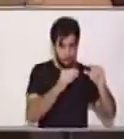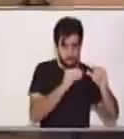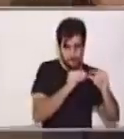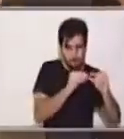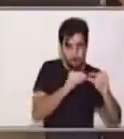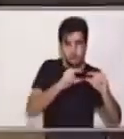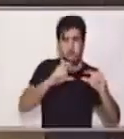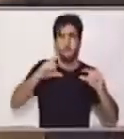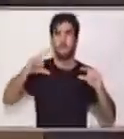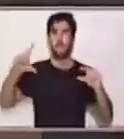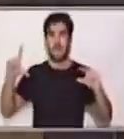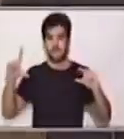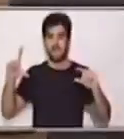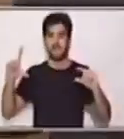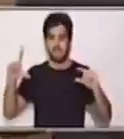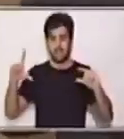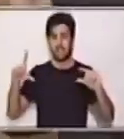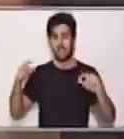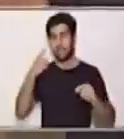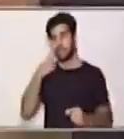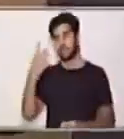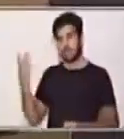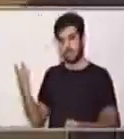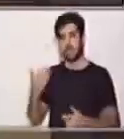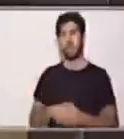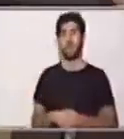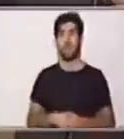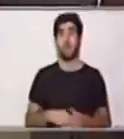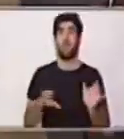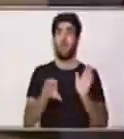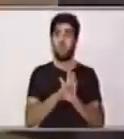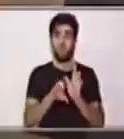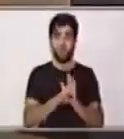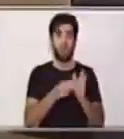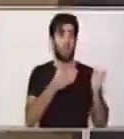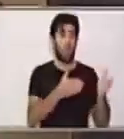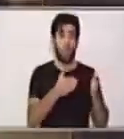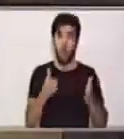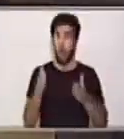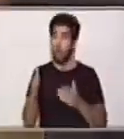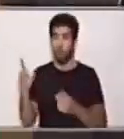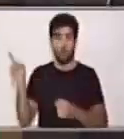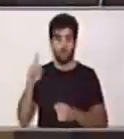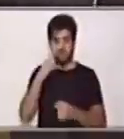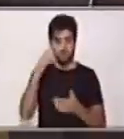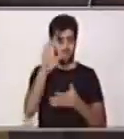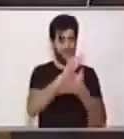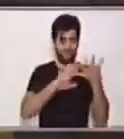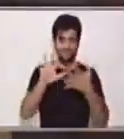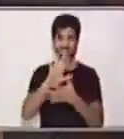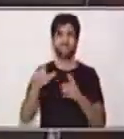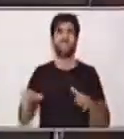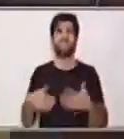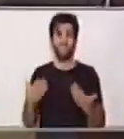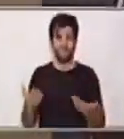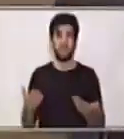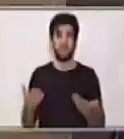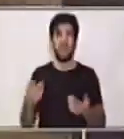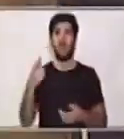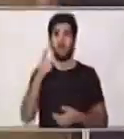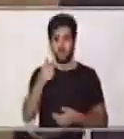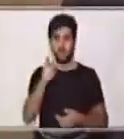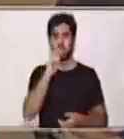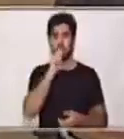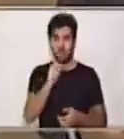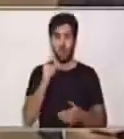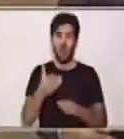problema te dan los datos y no están ordenados de esta forma, la primera recomendación es